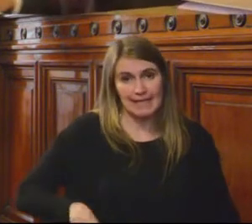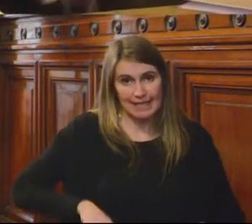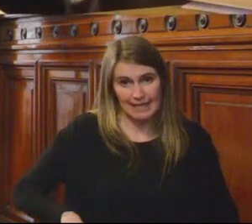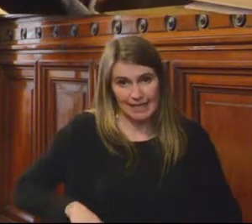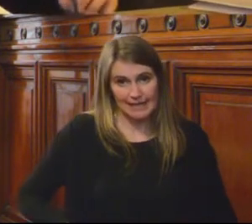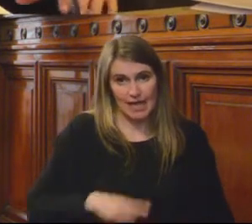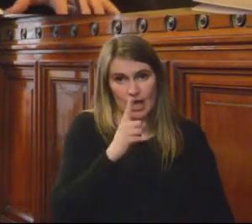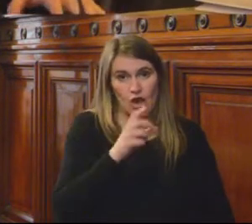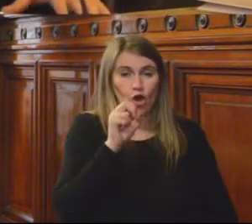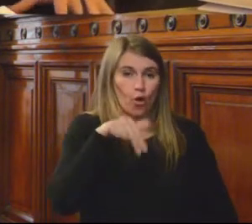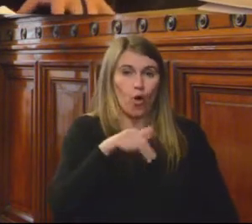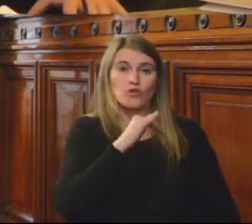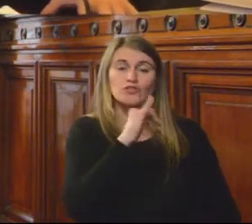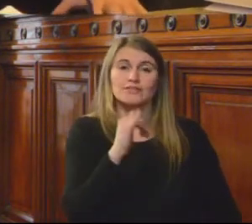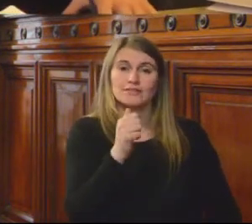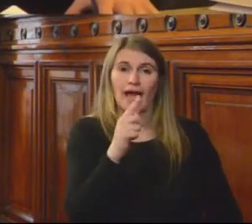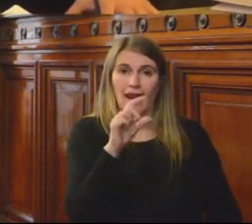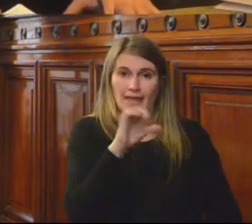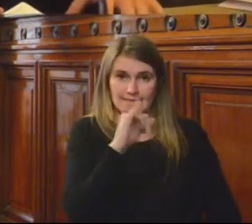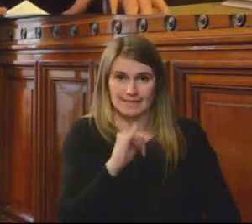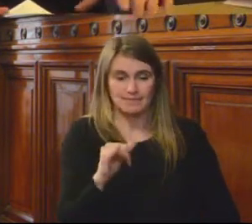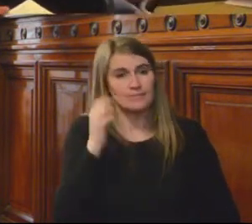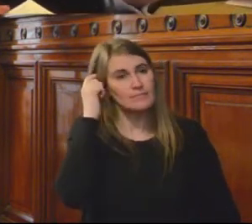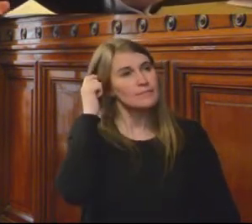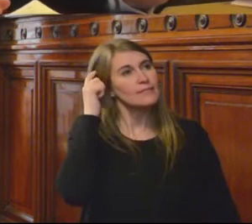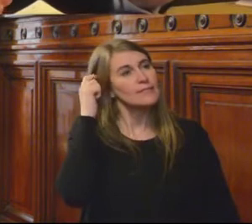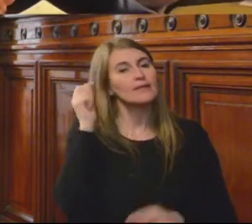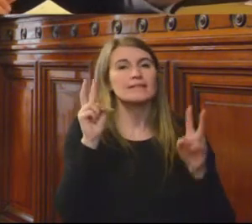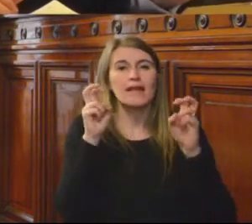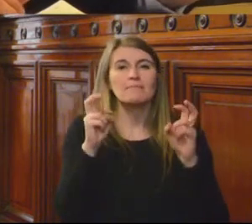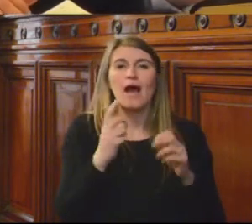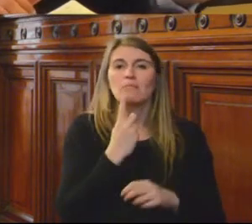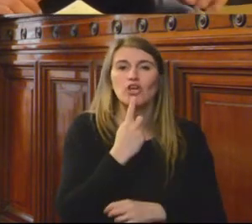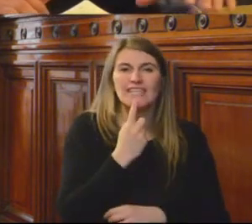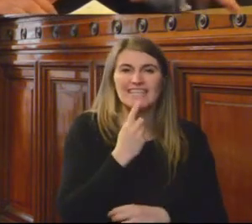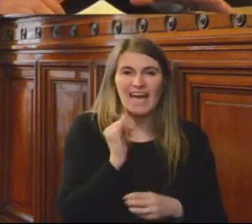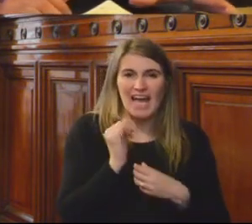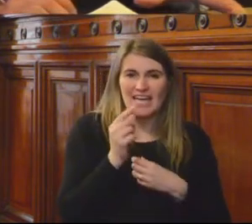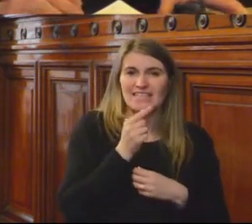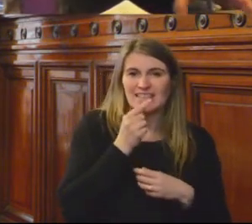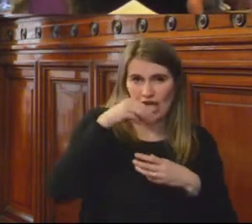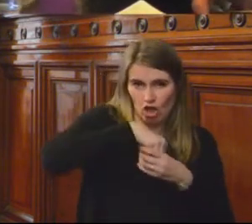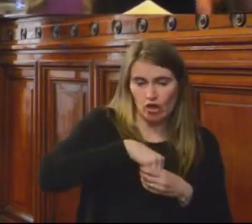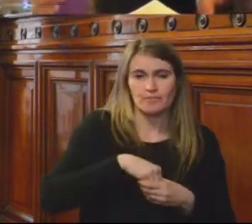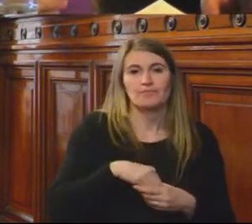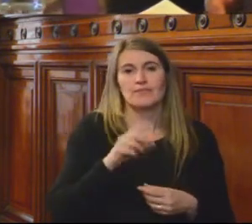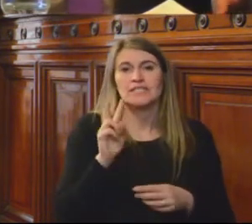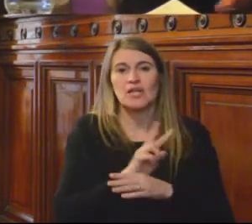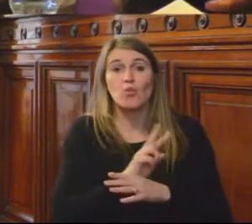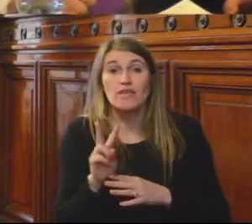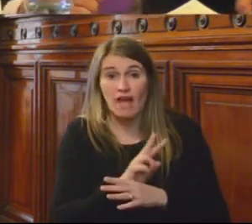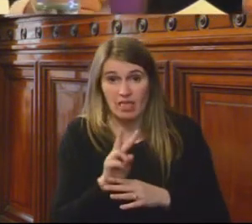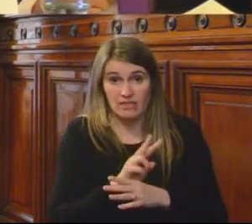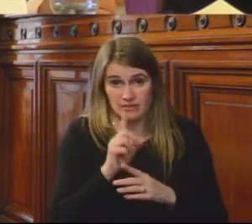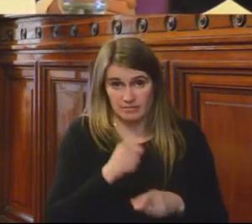González, ya es viceministra de Política Interior y Seguridad Jurídica del Ministerio del Interior de nuestro país,